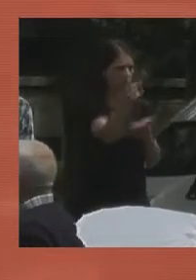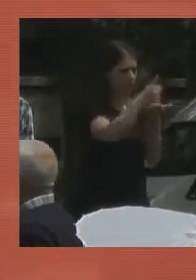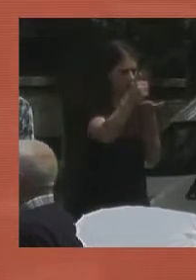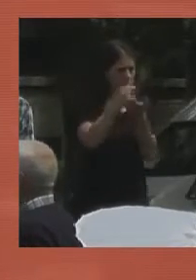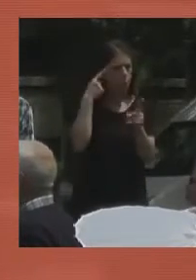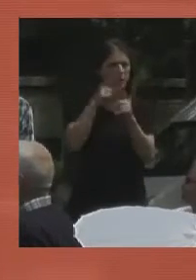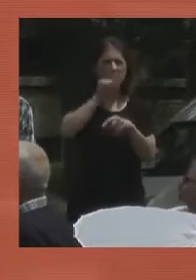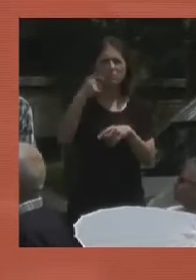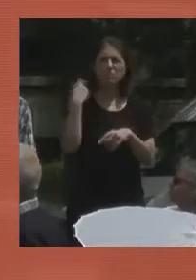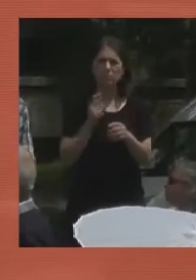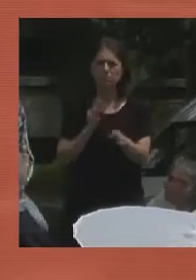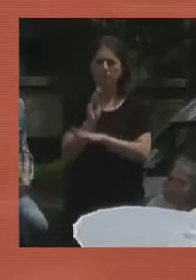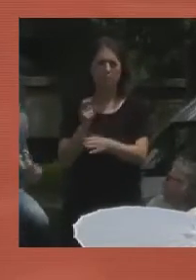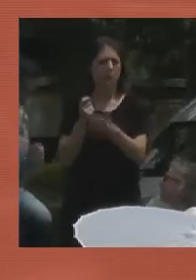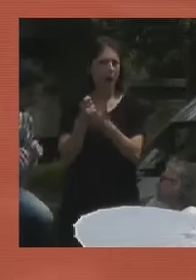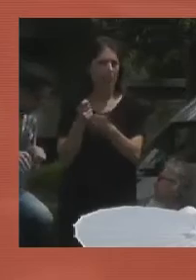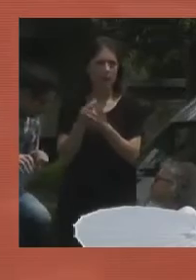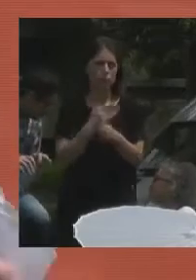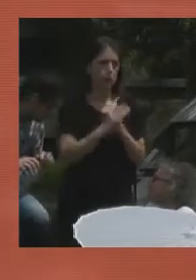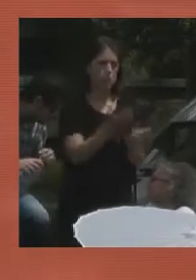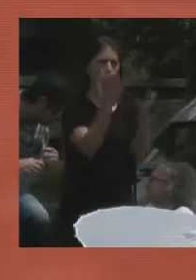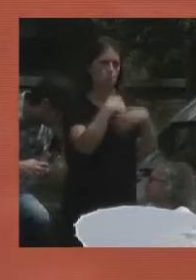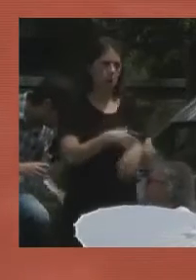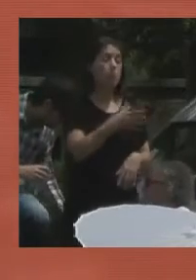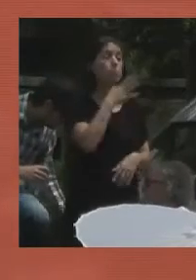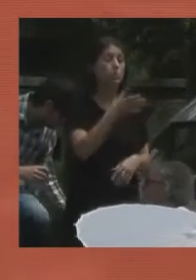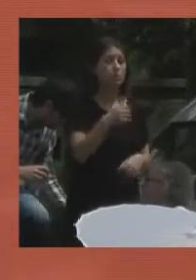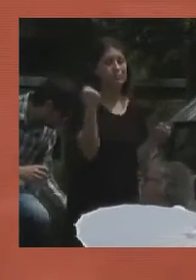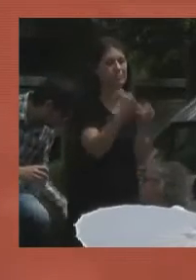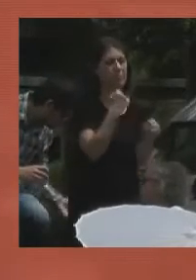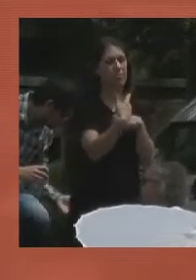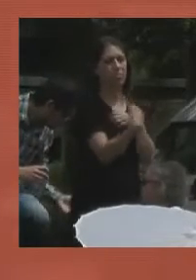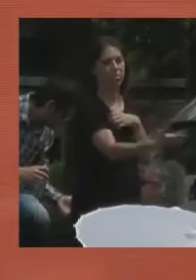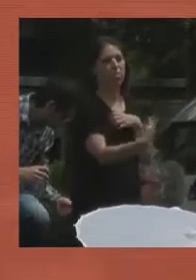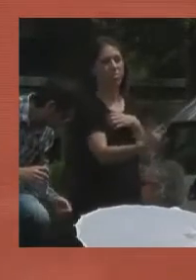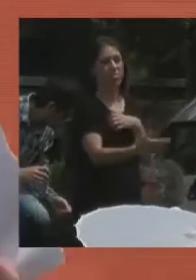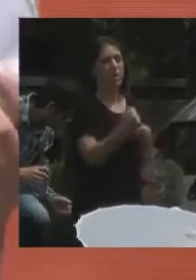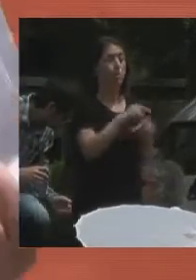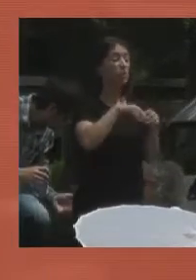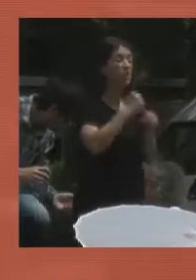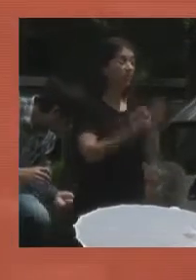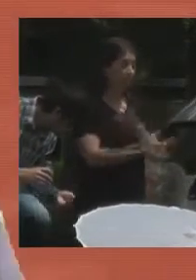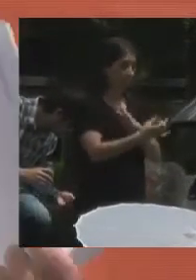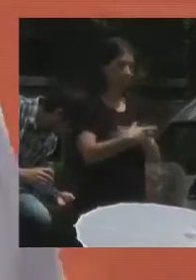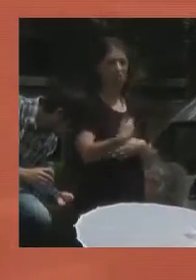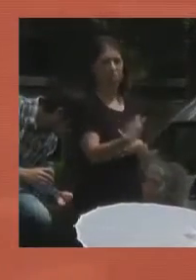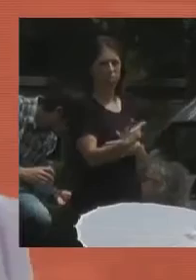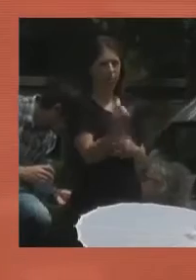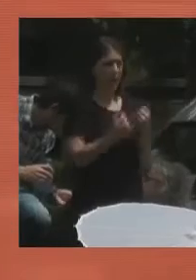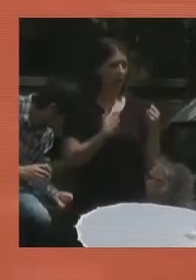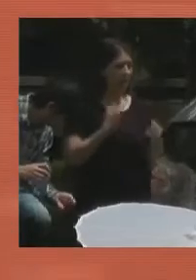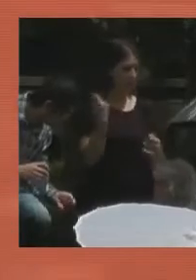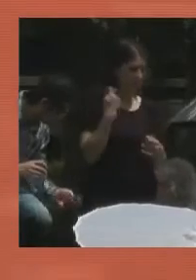pagar as pensións. Por qué? Porque é traballo basura. Porque é traballo basura. A única maneira de garantir